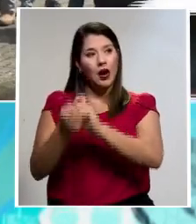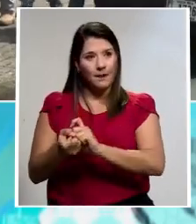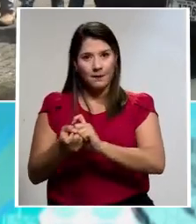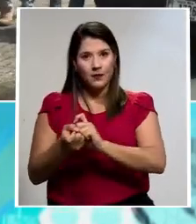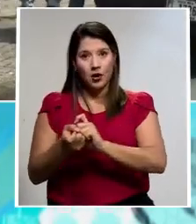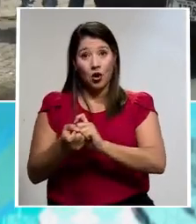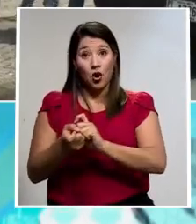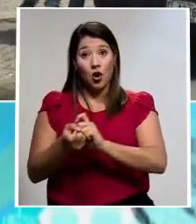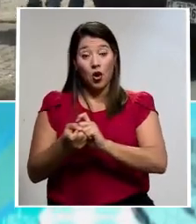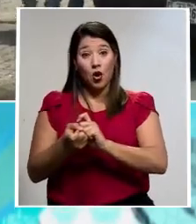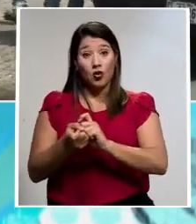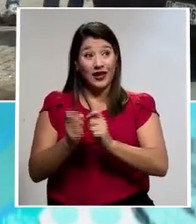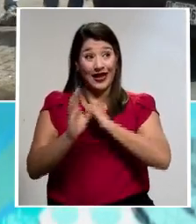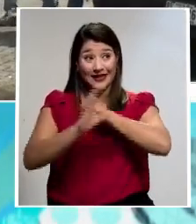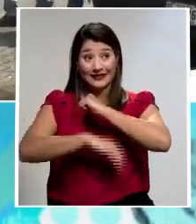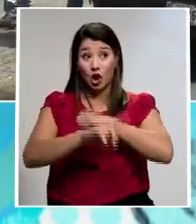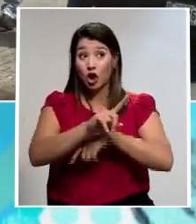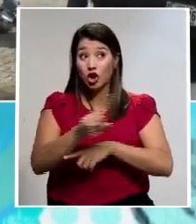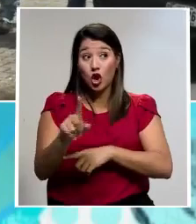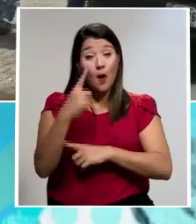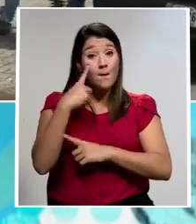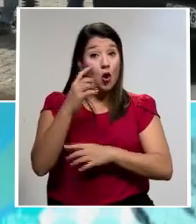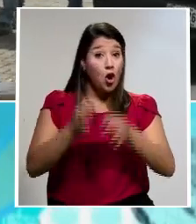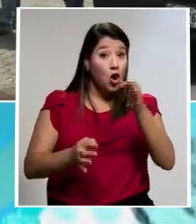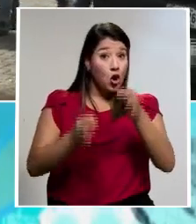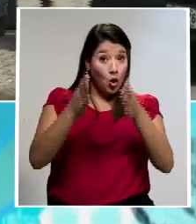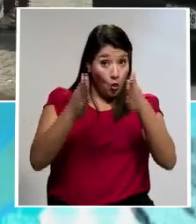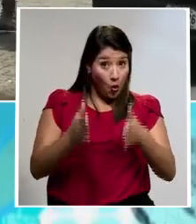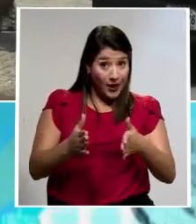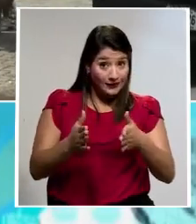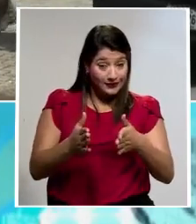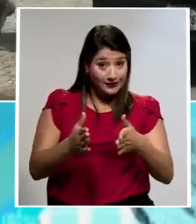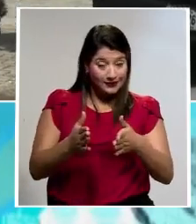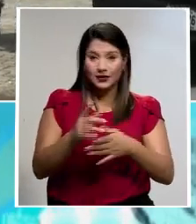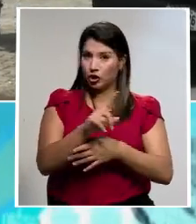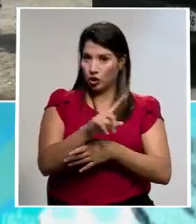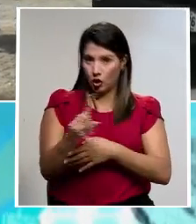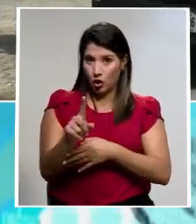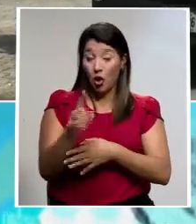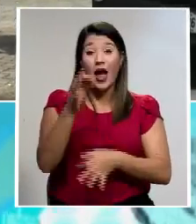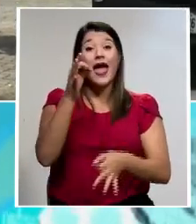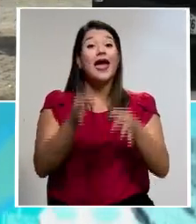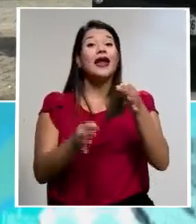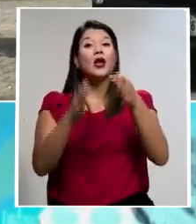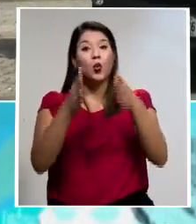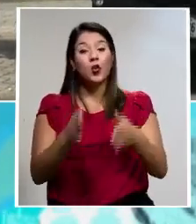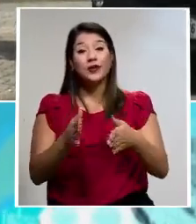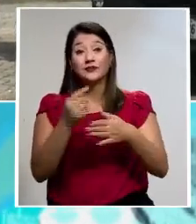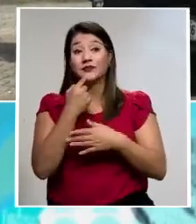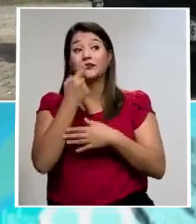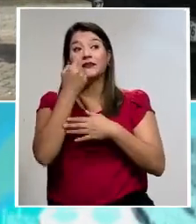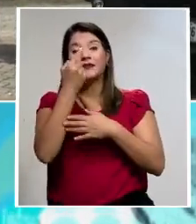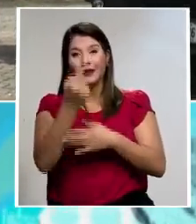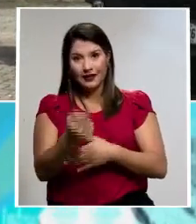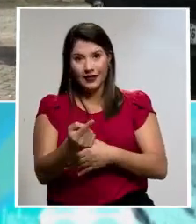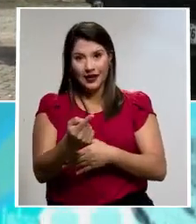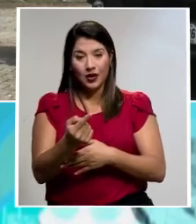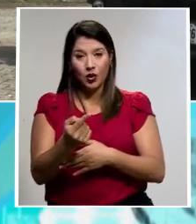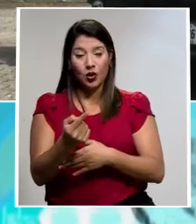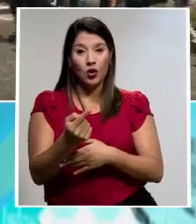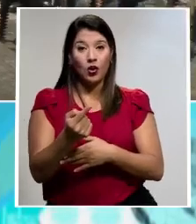hoy o que se va a conocer esta resolución, sino que él lo que hace es señalar que las medidas que se plantearon para subsanar